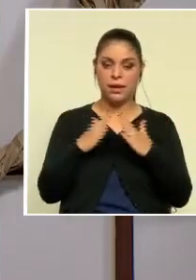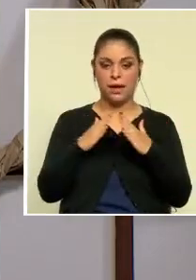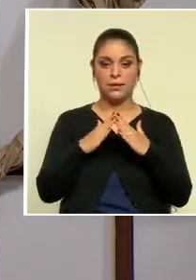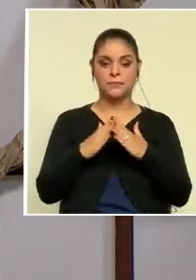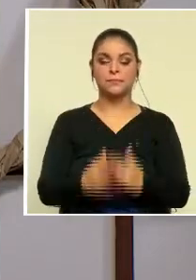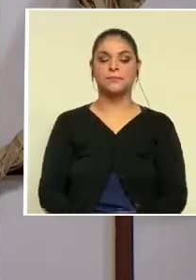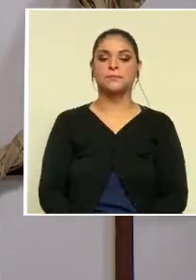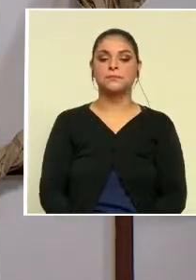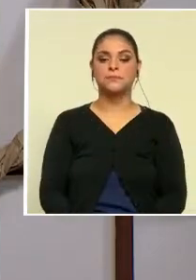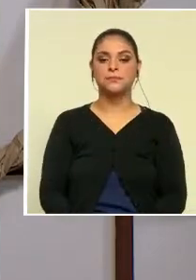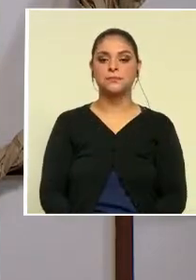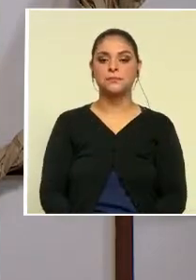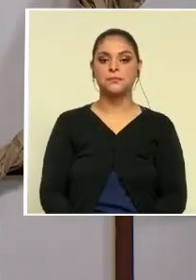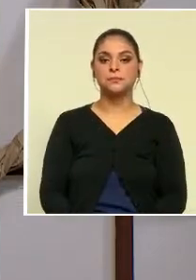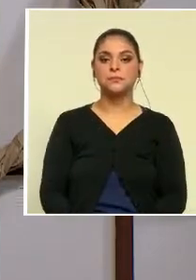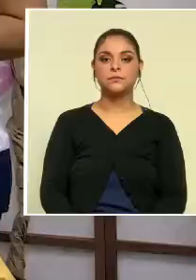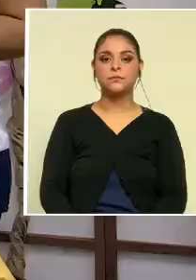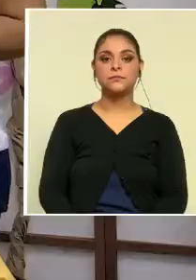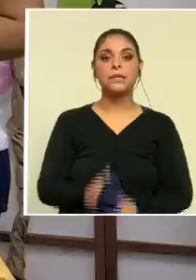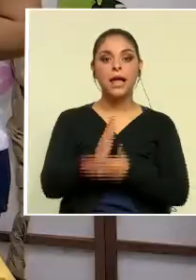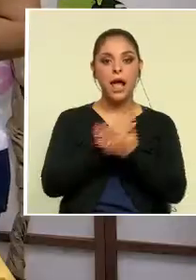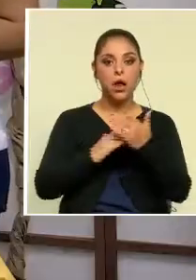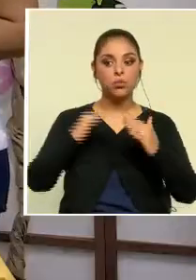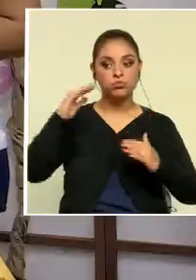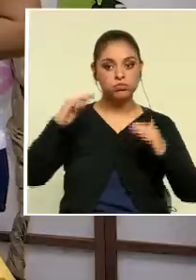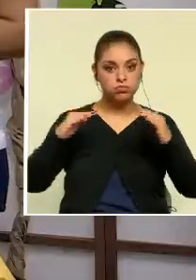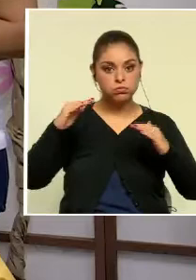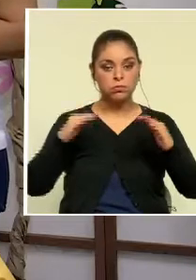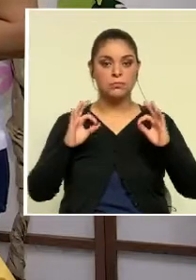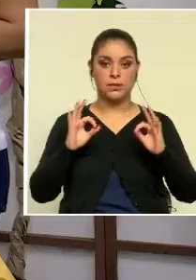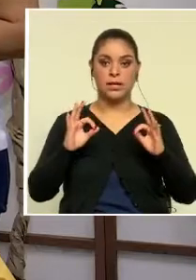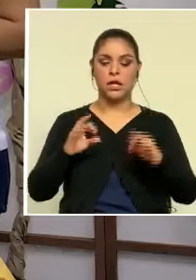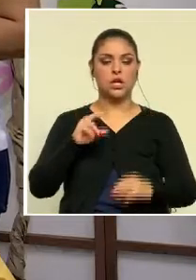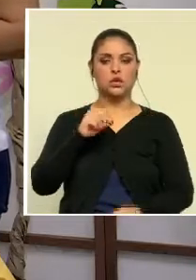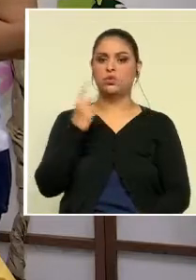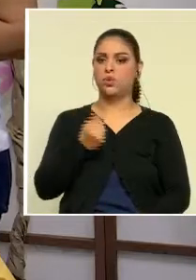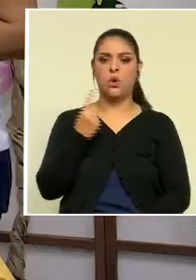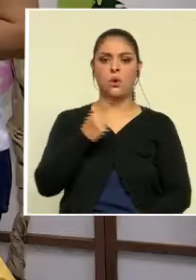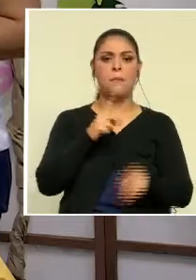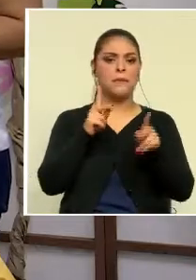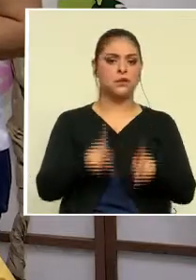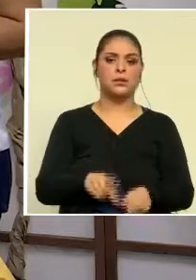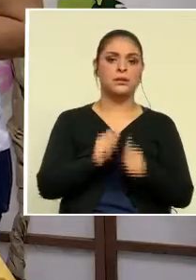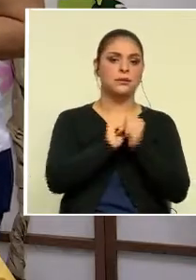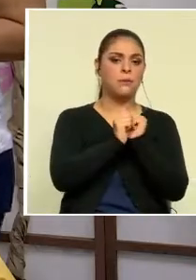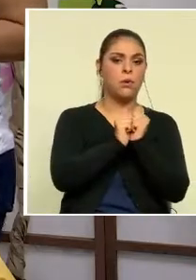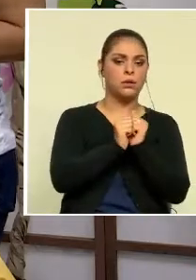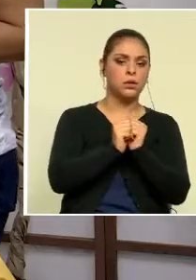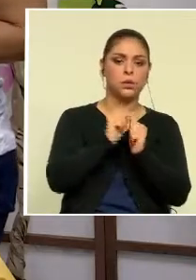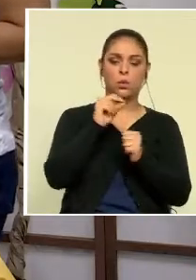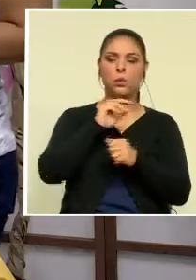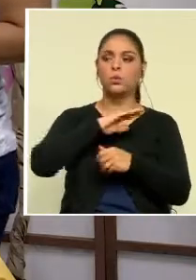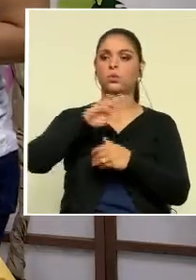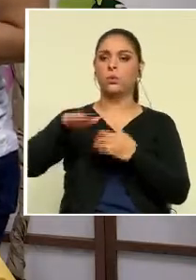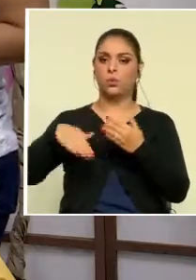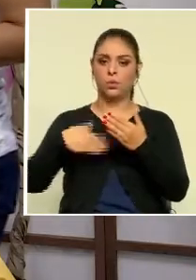niña vengan que si algo muy equilibrado y es que sabe que ni la ley no sólo las las personas que hacen deporte sino todos y todas en general siempre